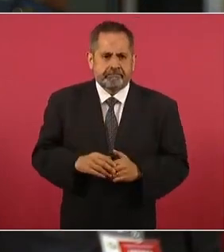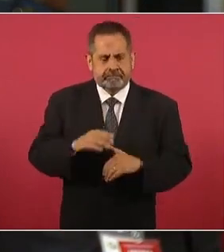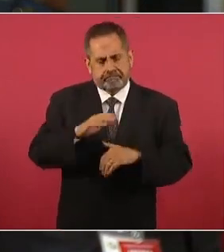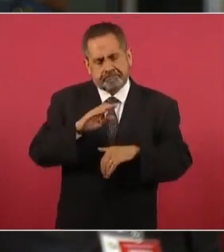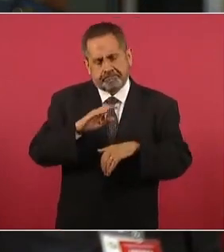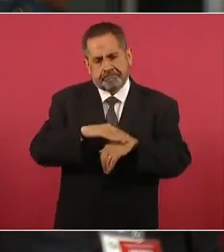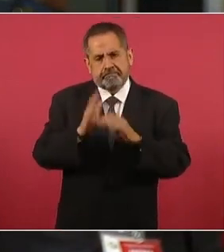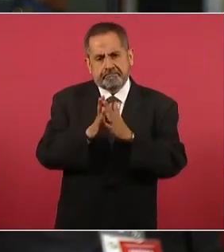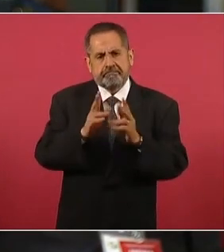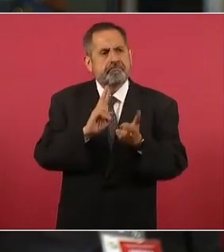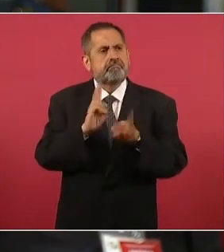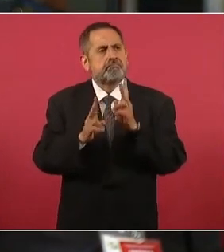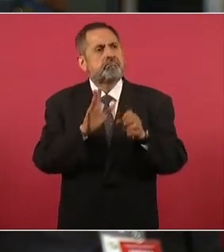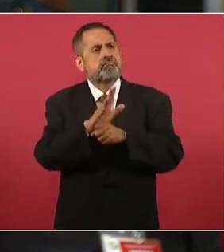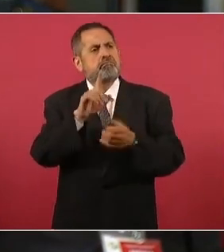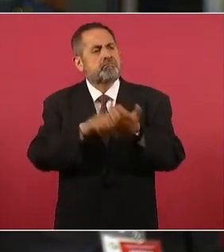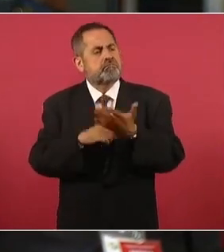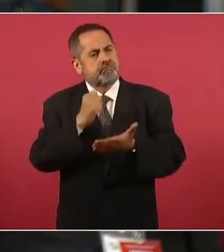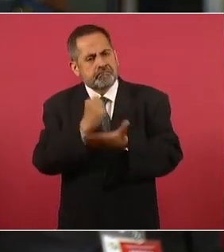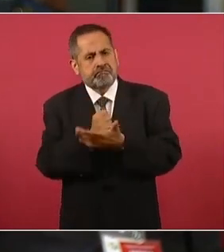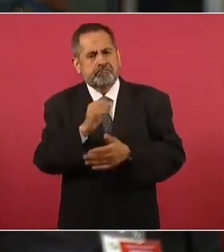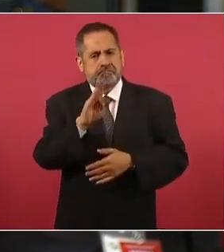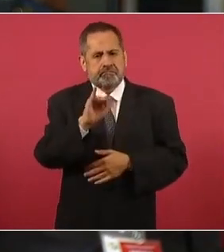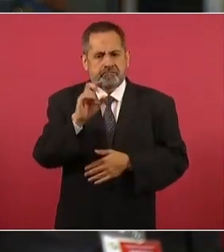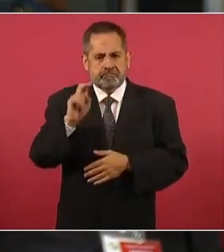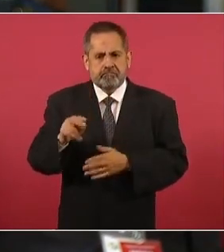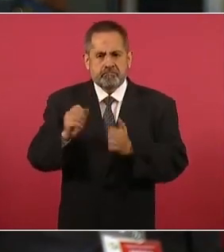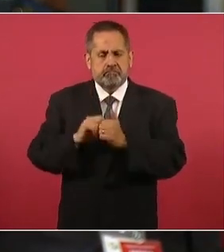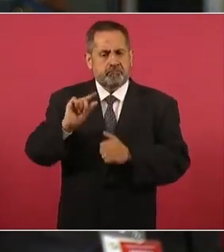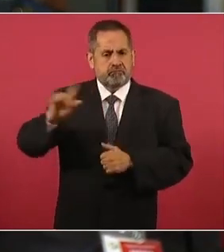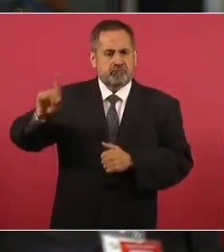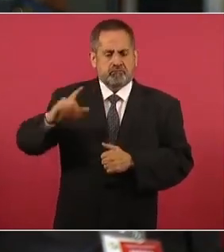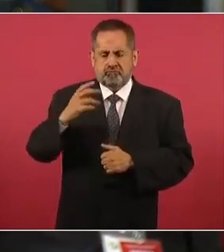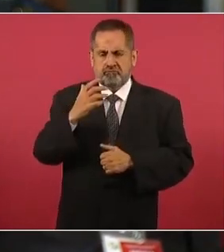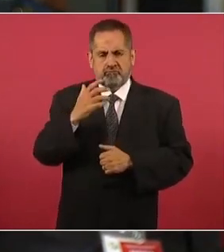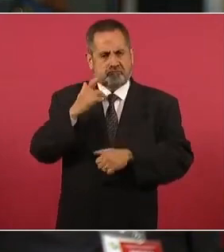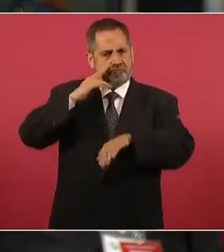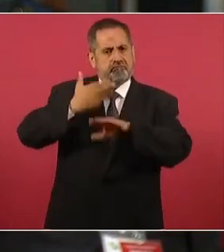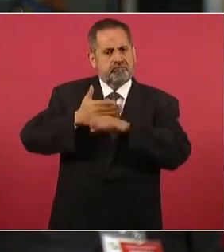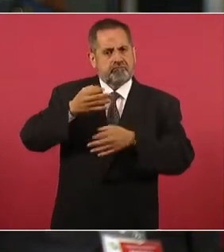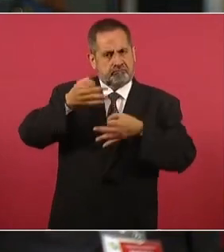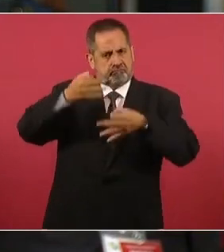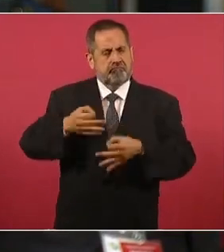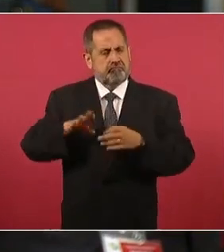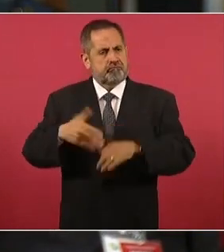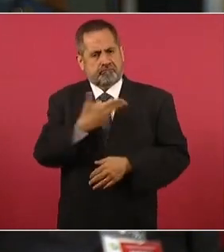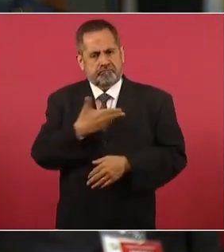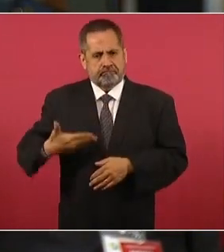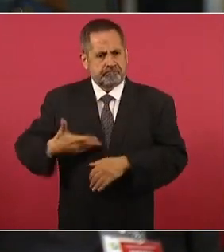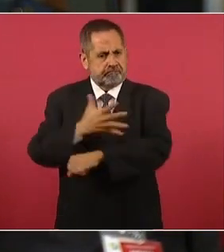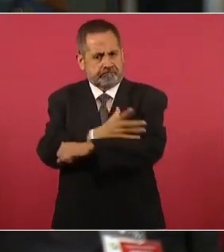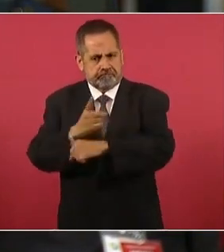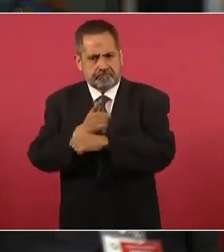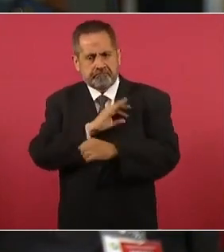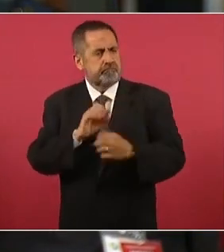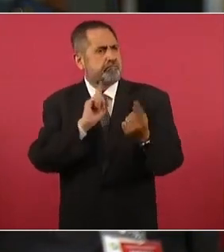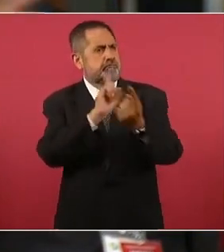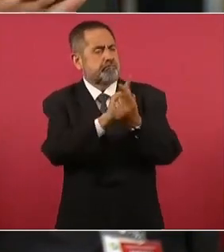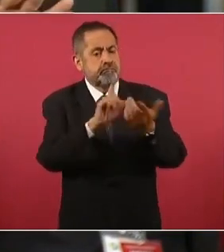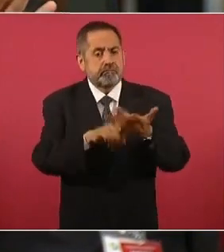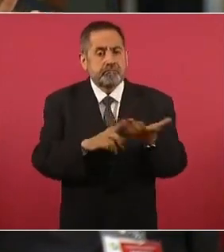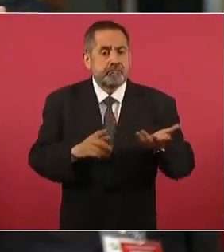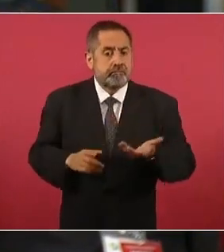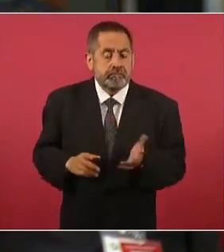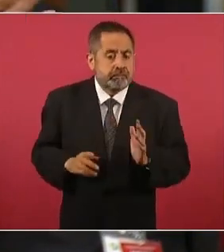ese sentido de qué se le va a exigir a Joe Biden desde su autoridad moral y en esta posibilidad de conseguir lo que ni